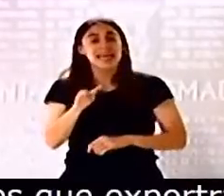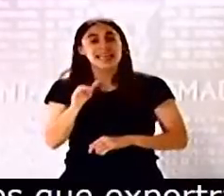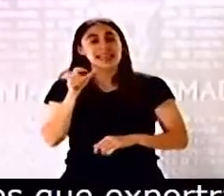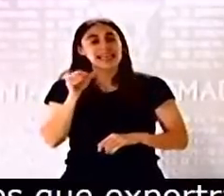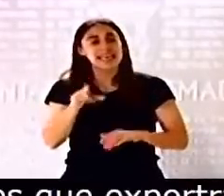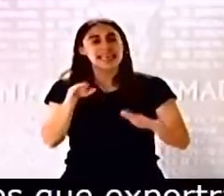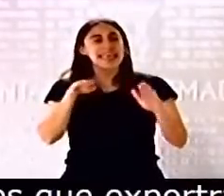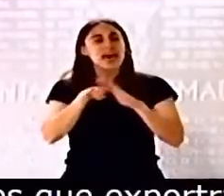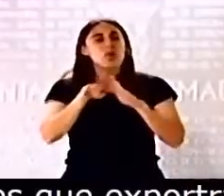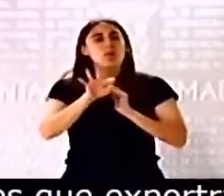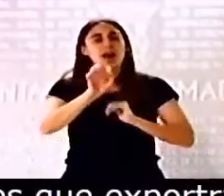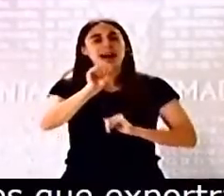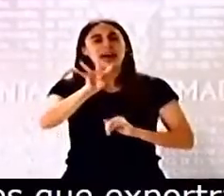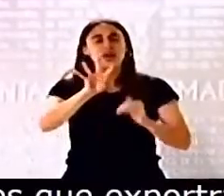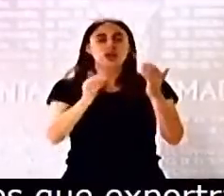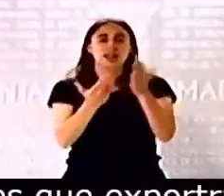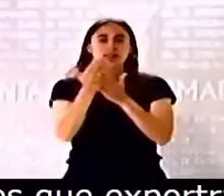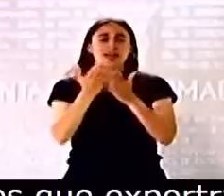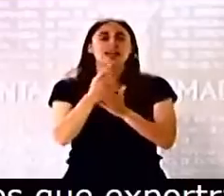acumulada a los 14 días de